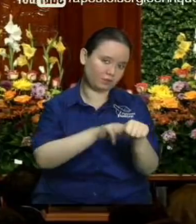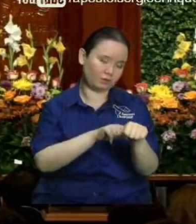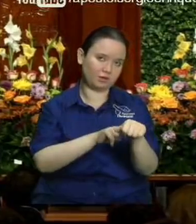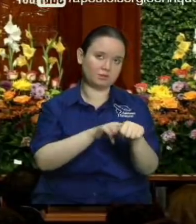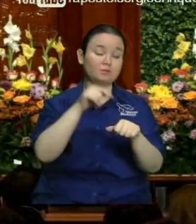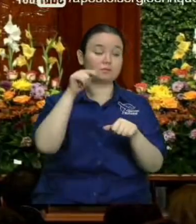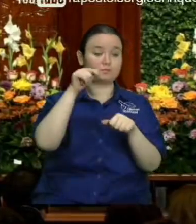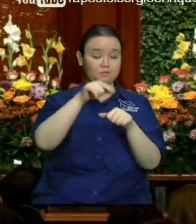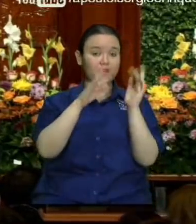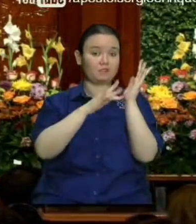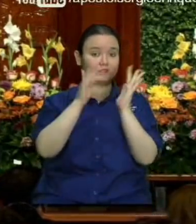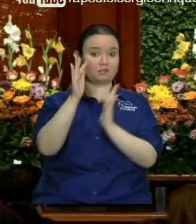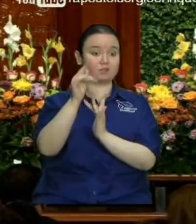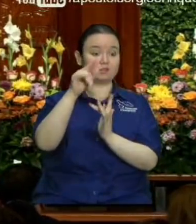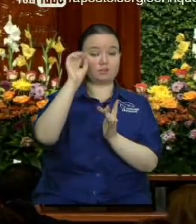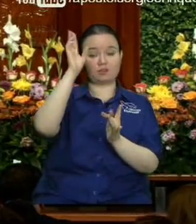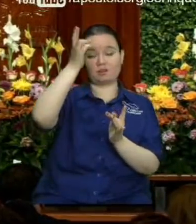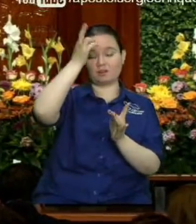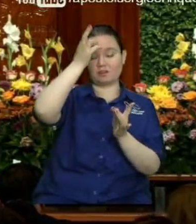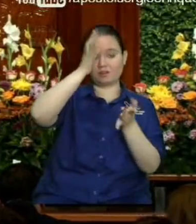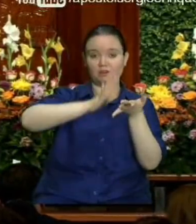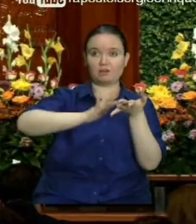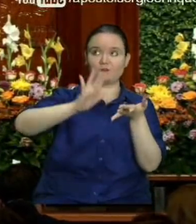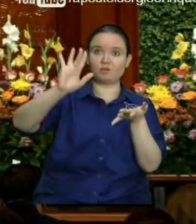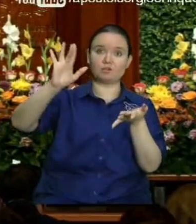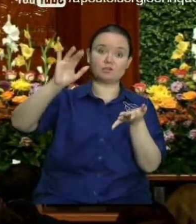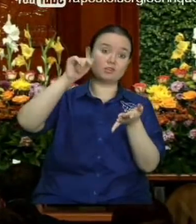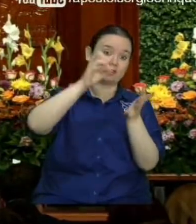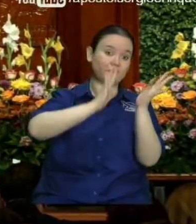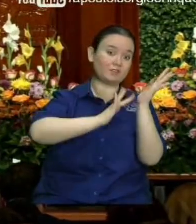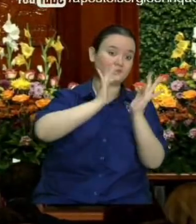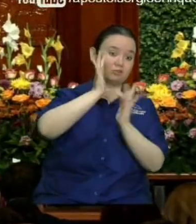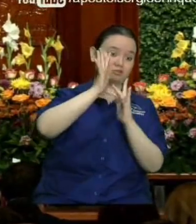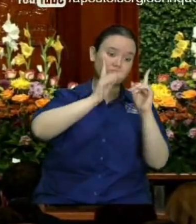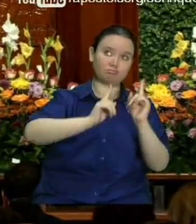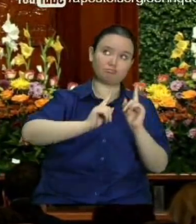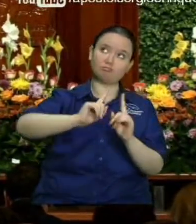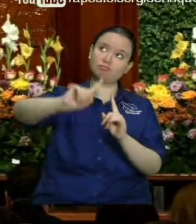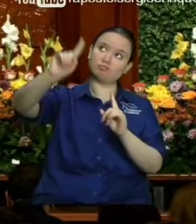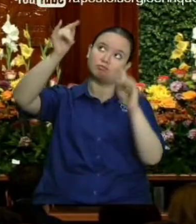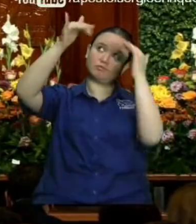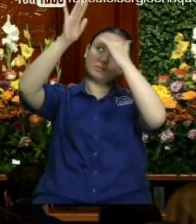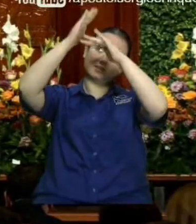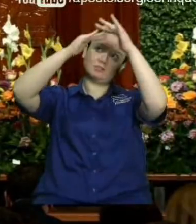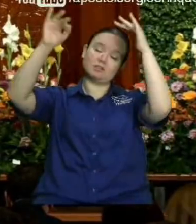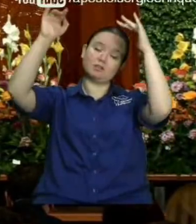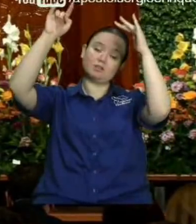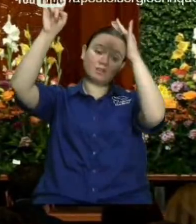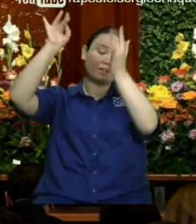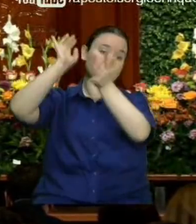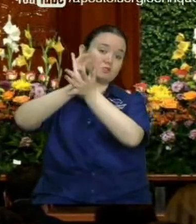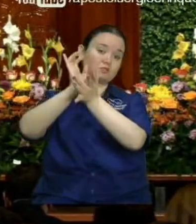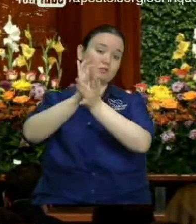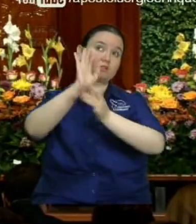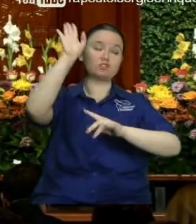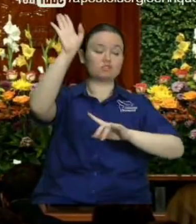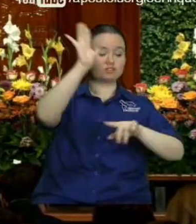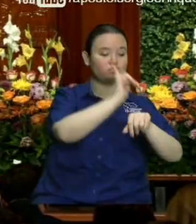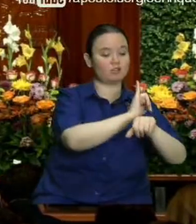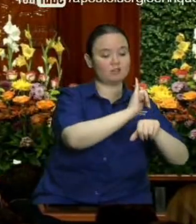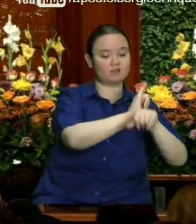glorioso que no se casó, sino que se fue al cielo en la espera de que su esposa fuera